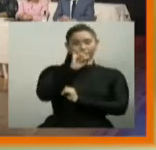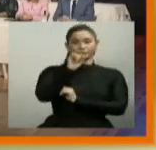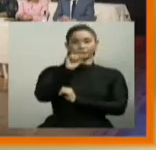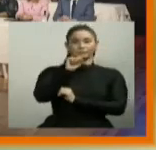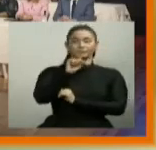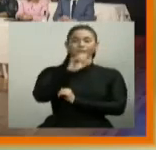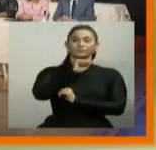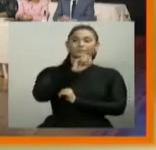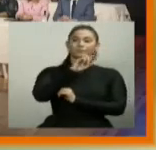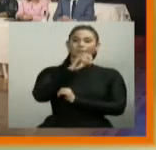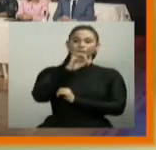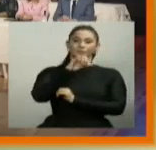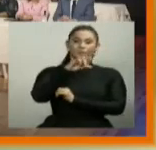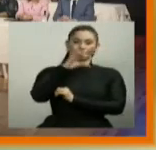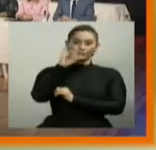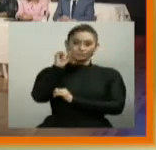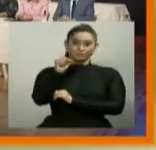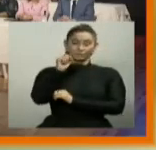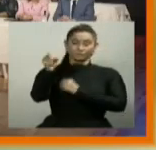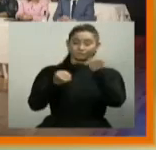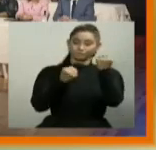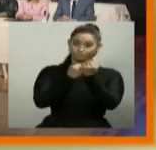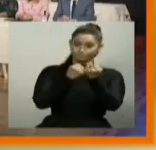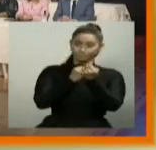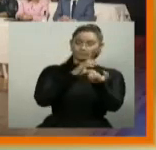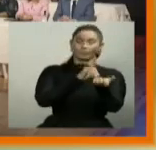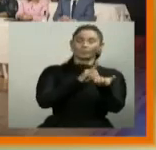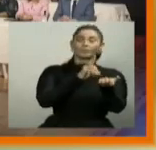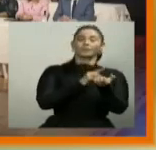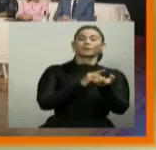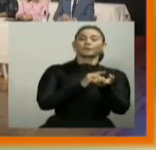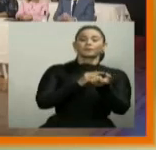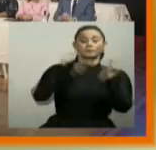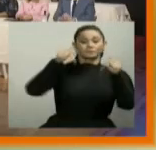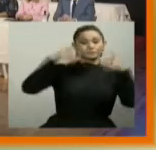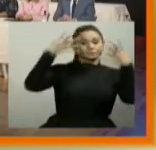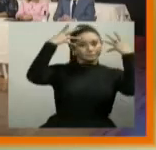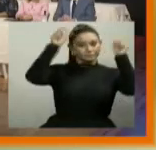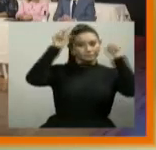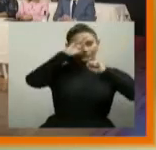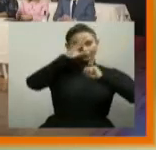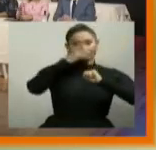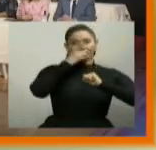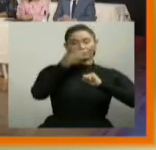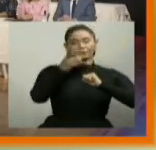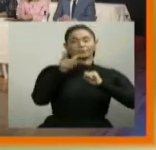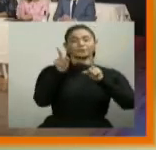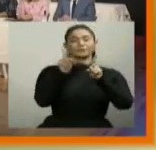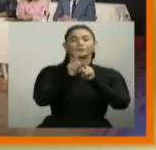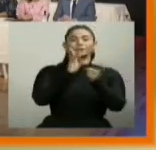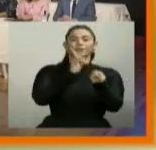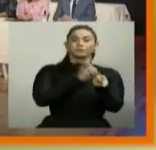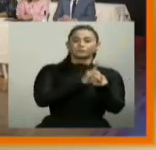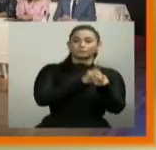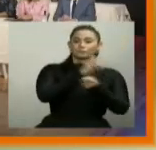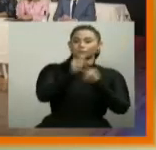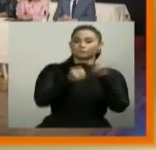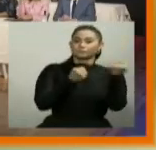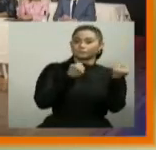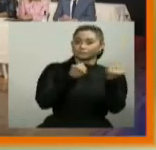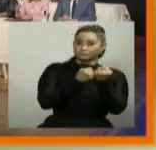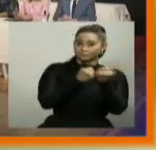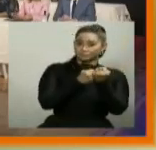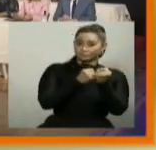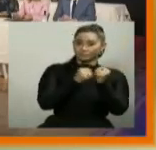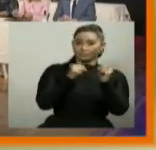internacional. Muchos médicos entienden, y aquí en nuestro país también hay médicos que entienden que a